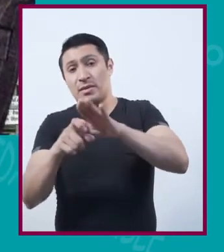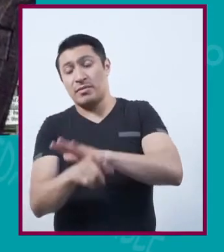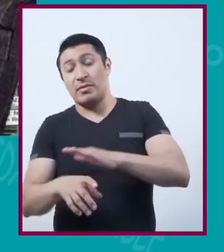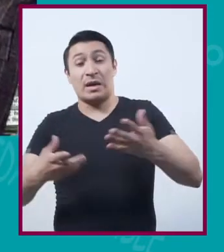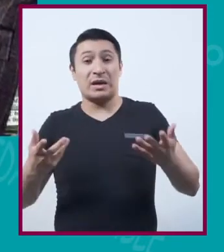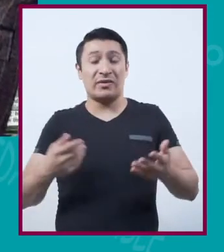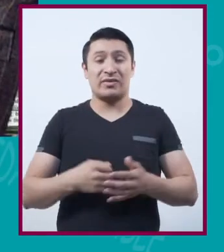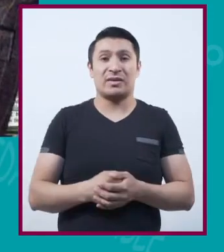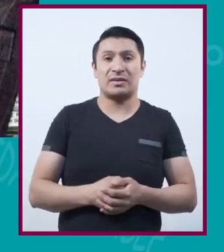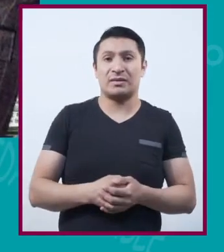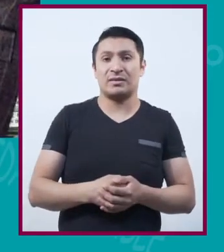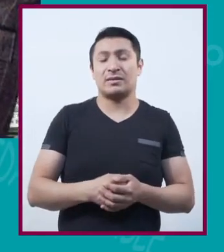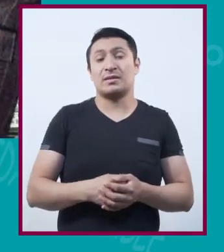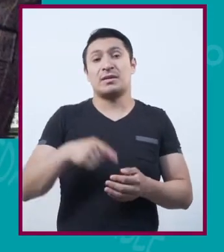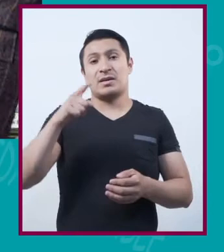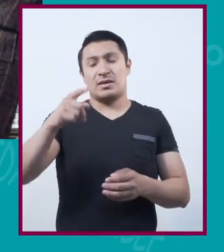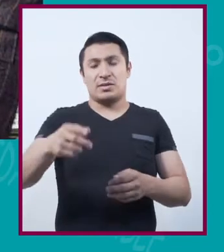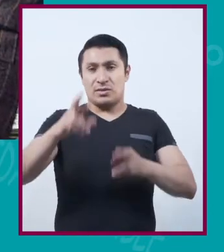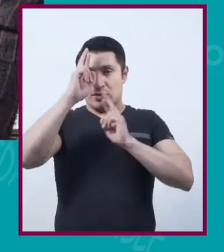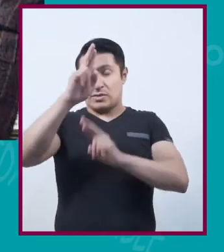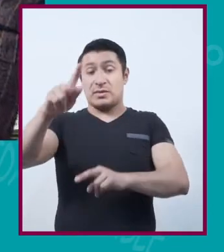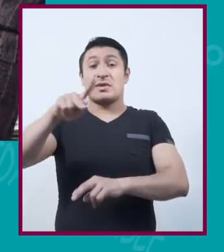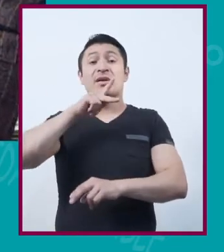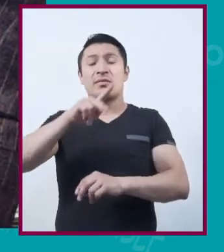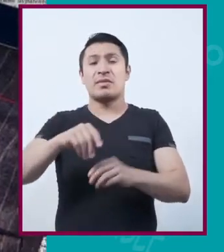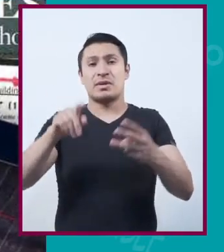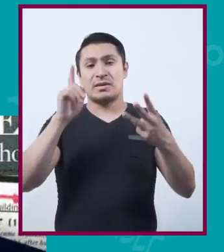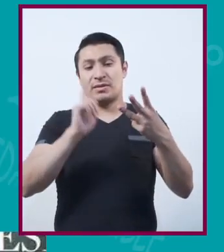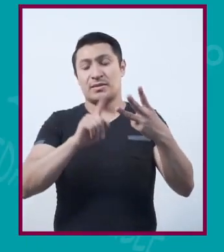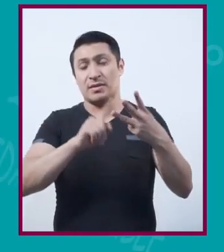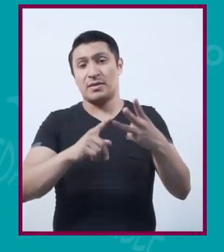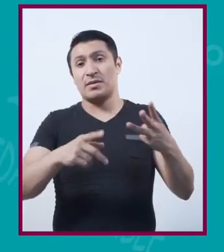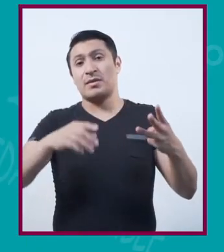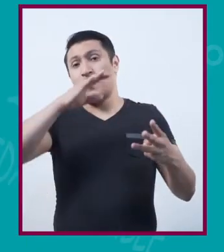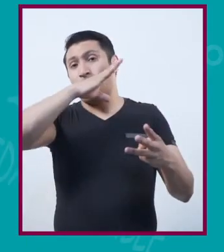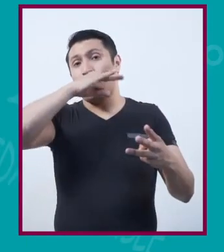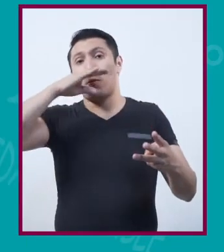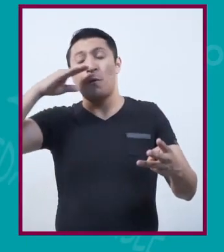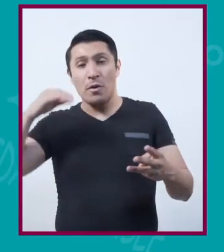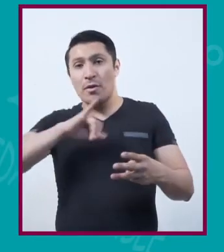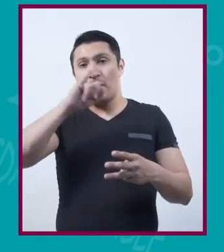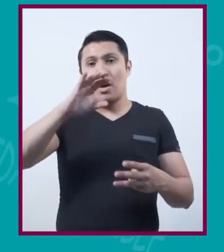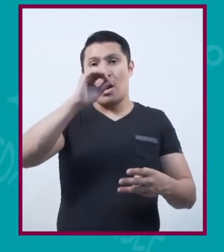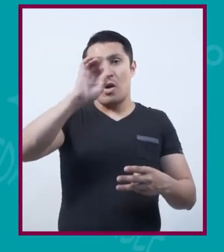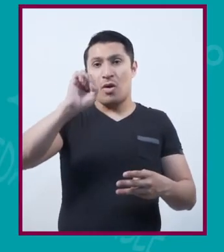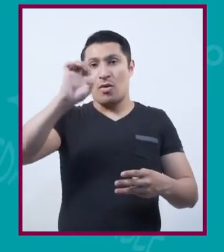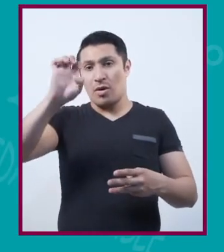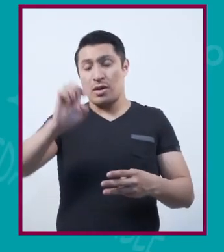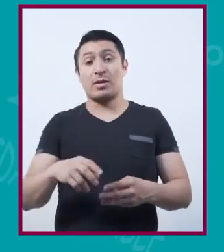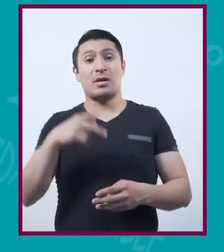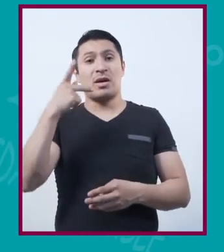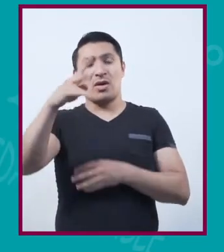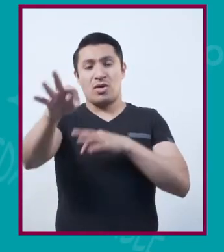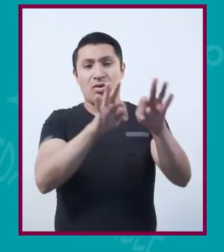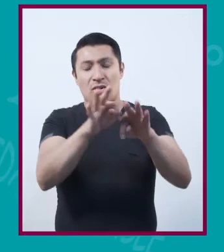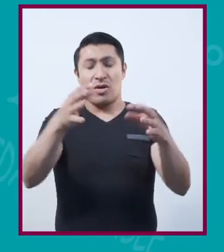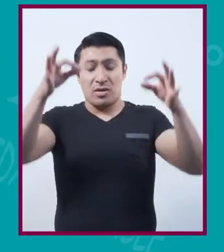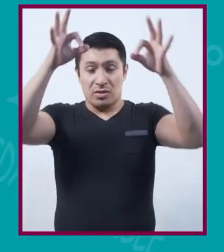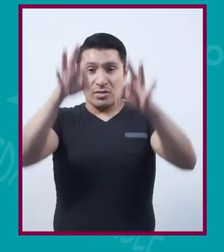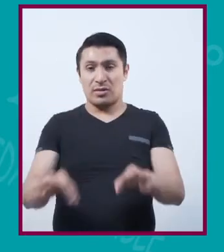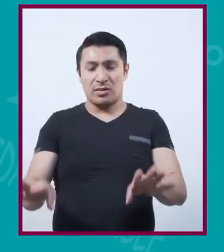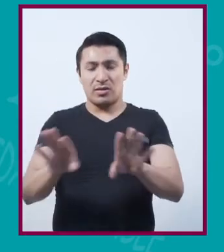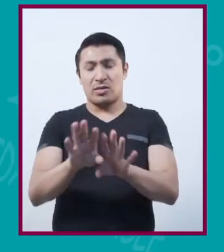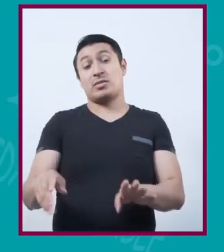Frank Sinatra está resfriado y Honrarás a tu padre. Y el periodista y escritor cubano José Martí, quien por su